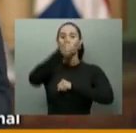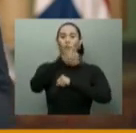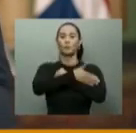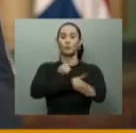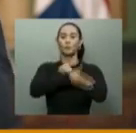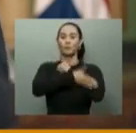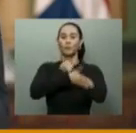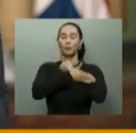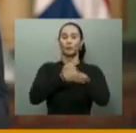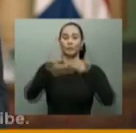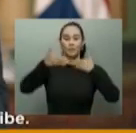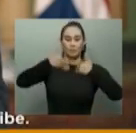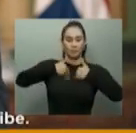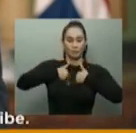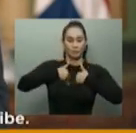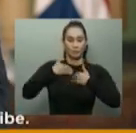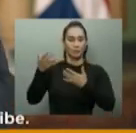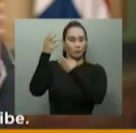arbitrarios